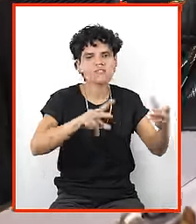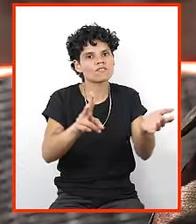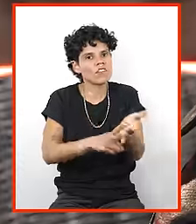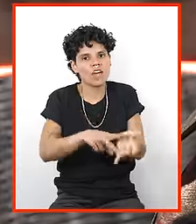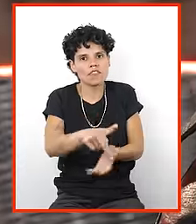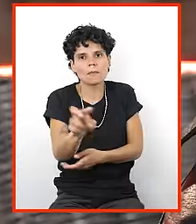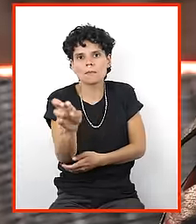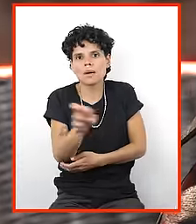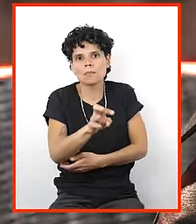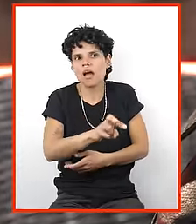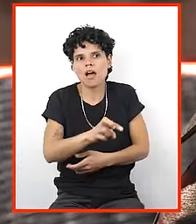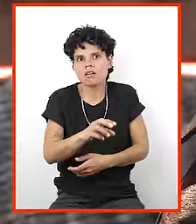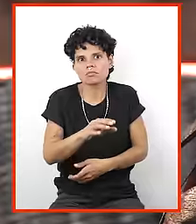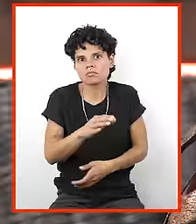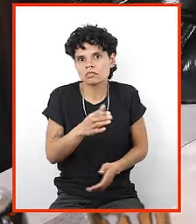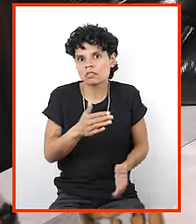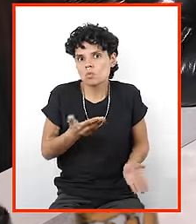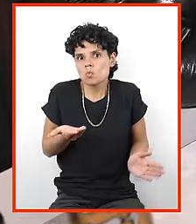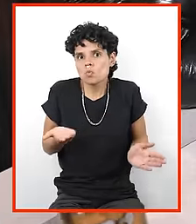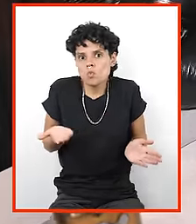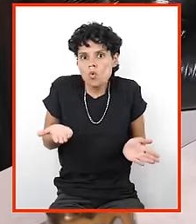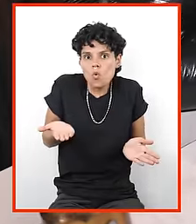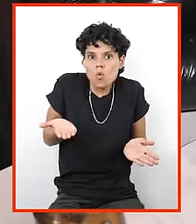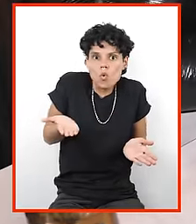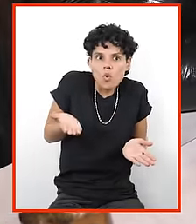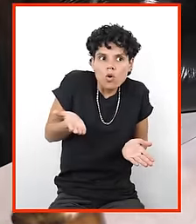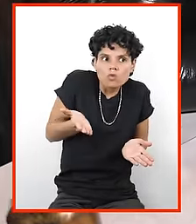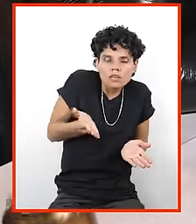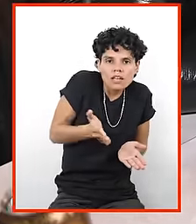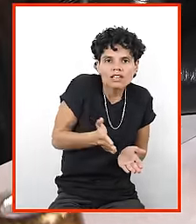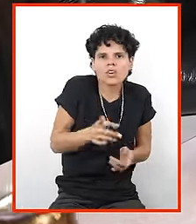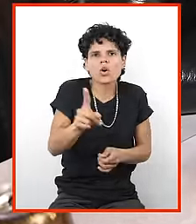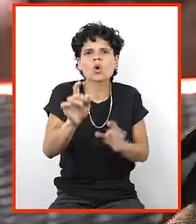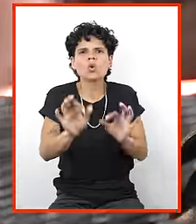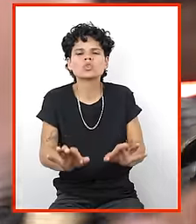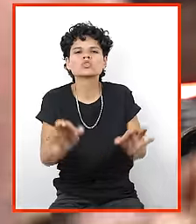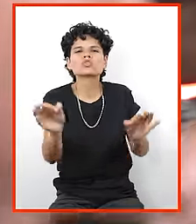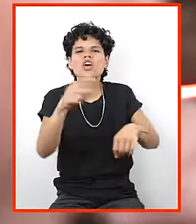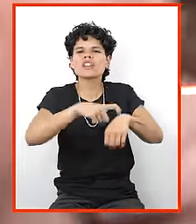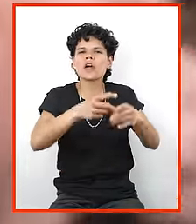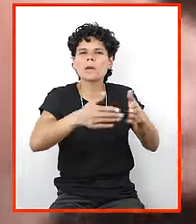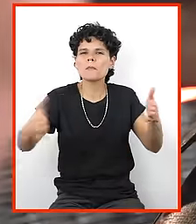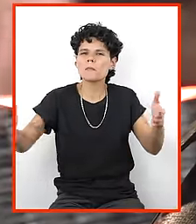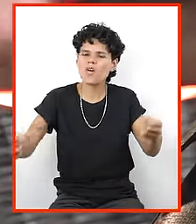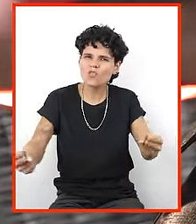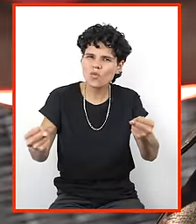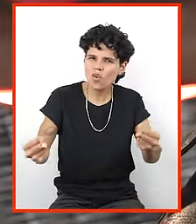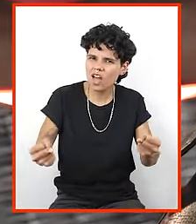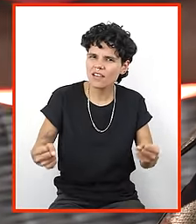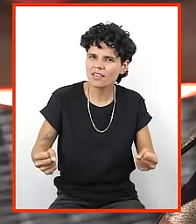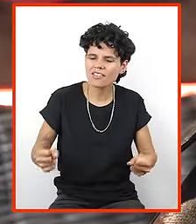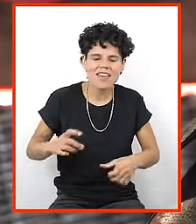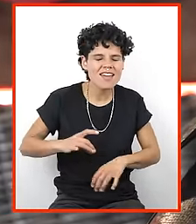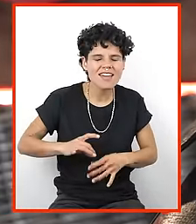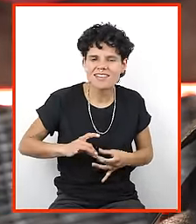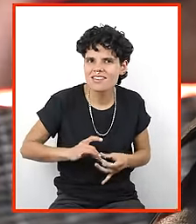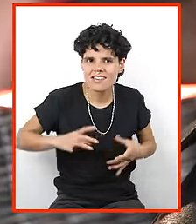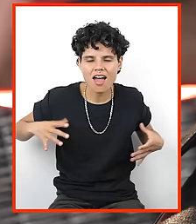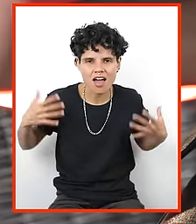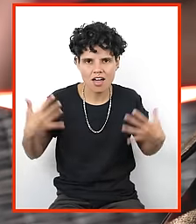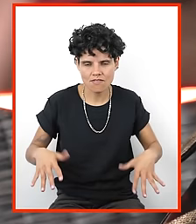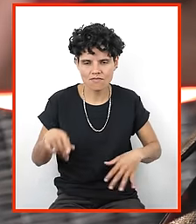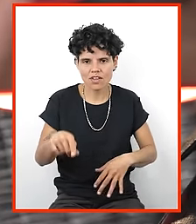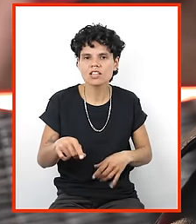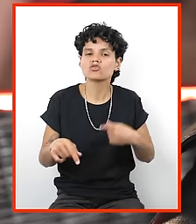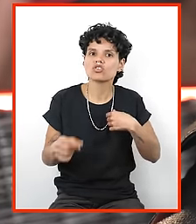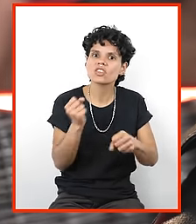mi viejo se estaba ahí muriendo, weón, ¿cachai? O sea, y era el segundo como brote más grande de eso. Y fue súper heavy porque yo